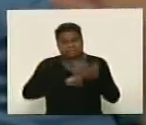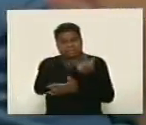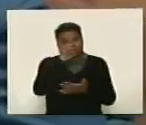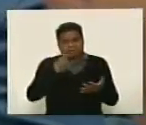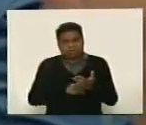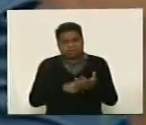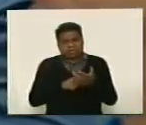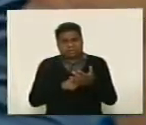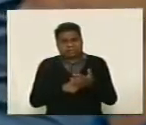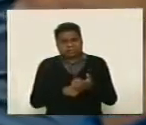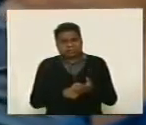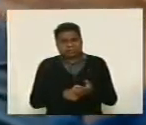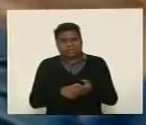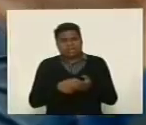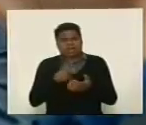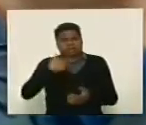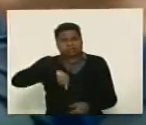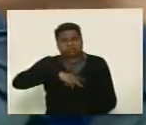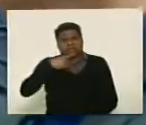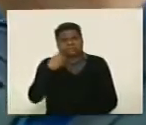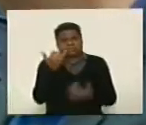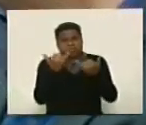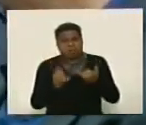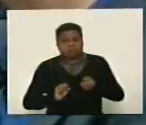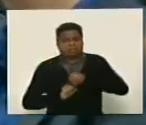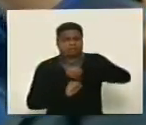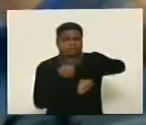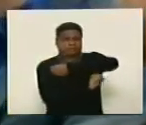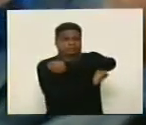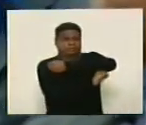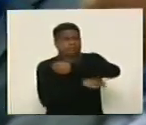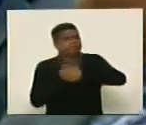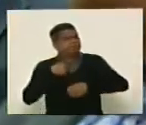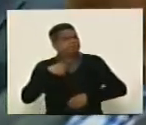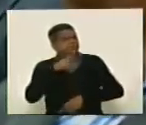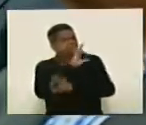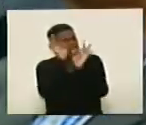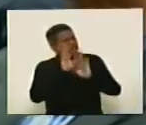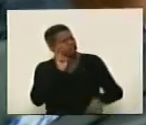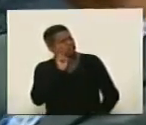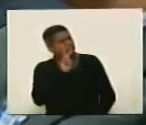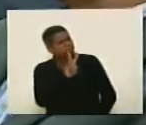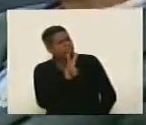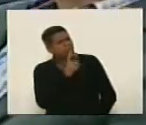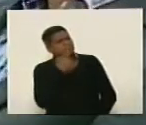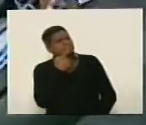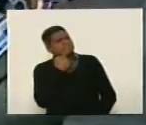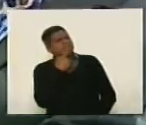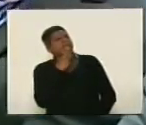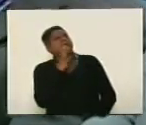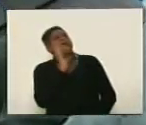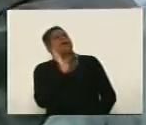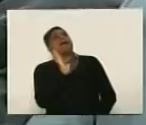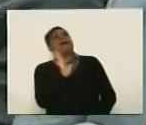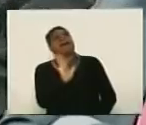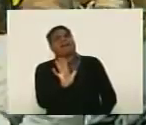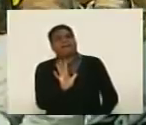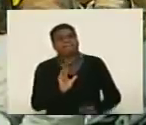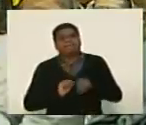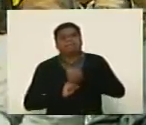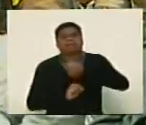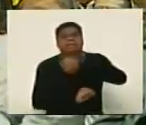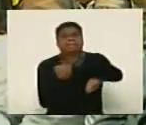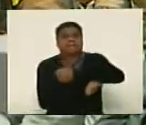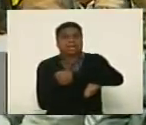las virtudes que aquí se han dicho. Y la fundamental, a mi modo de ver, es precisamente el respaldo que tienen bienes